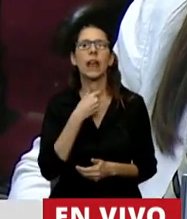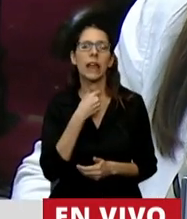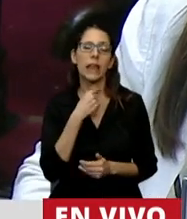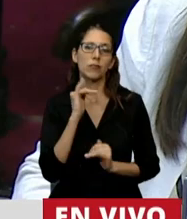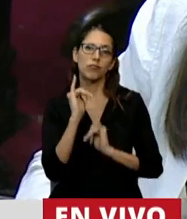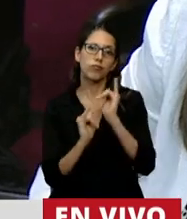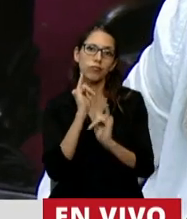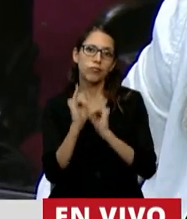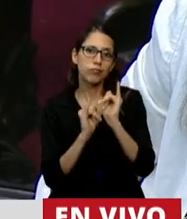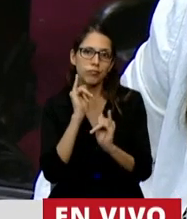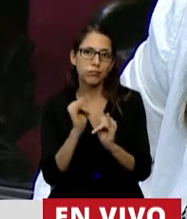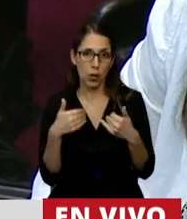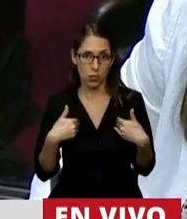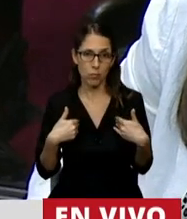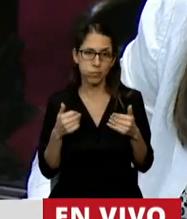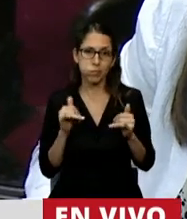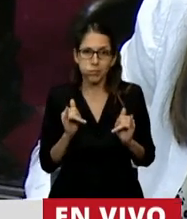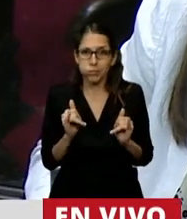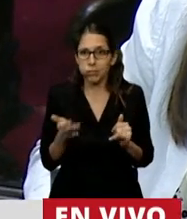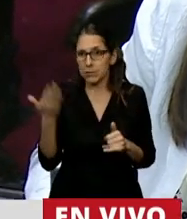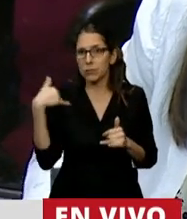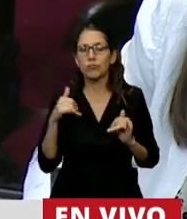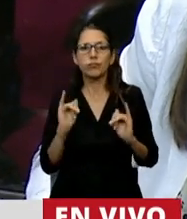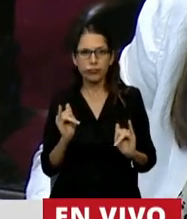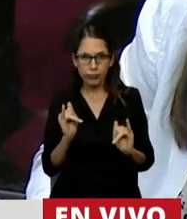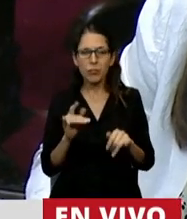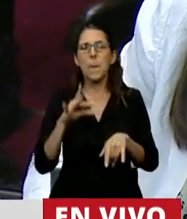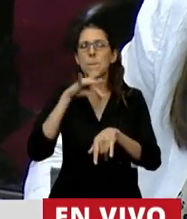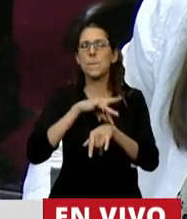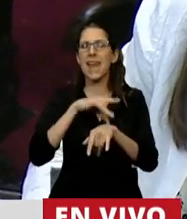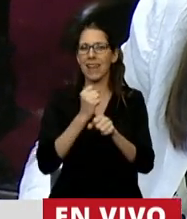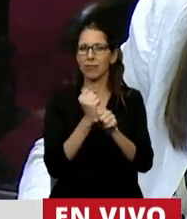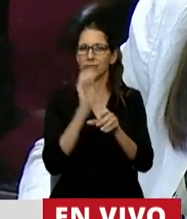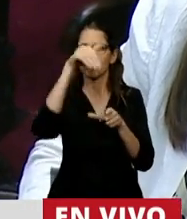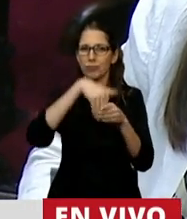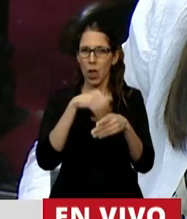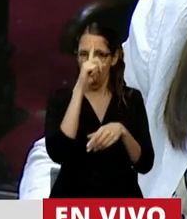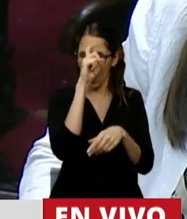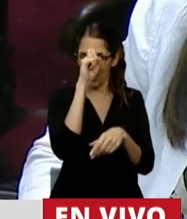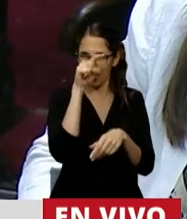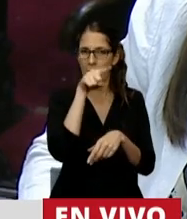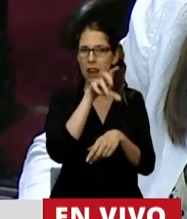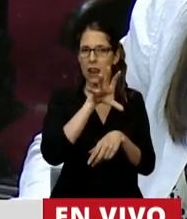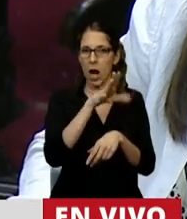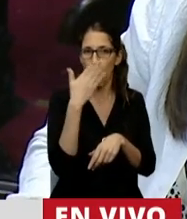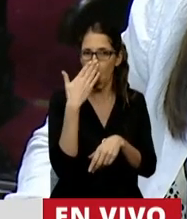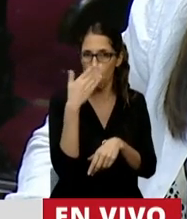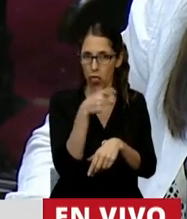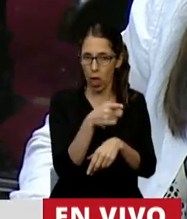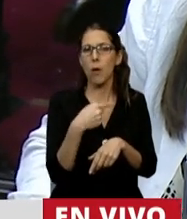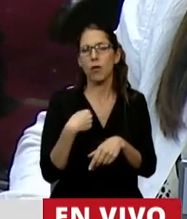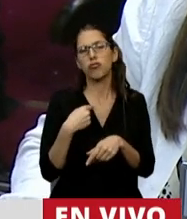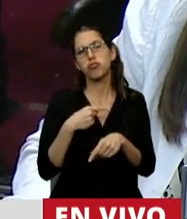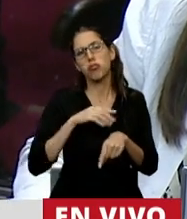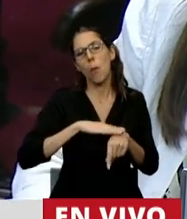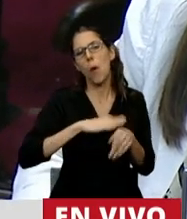comentar que siendo muy jovencita, fui médica del Hospital Rawson de Córdoba y hacía